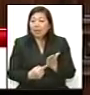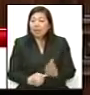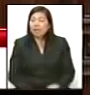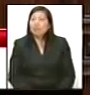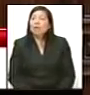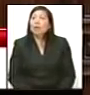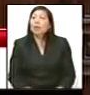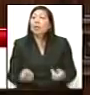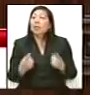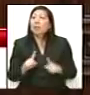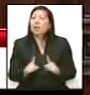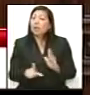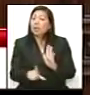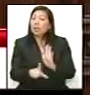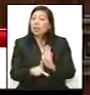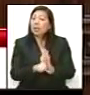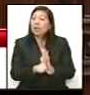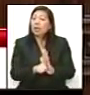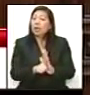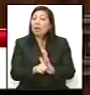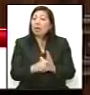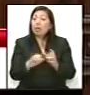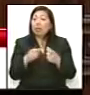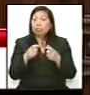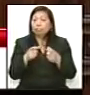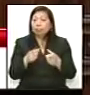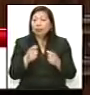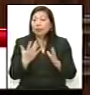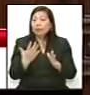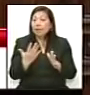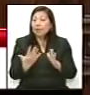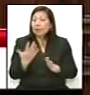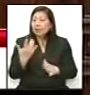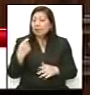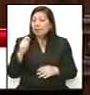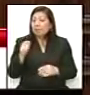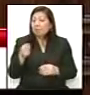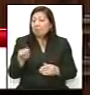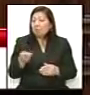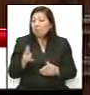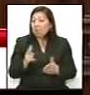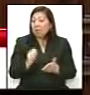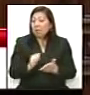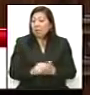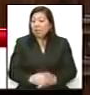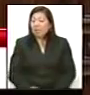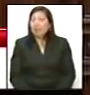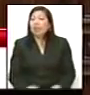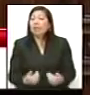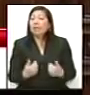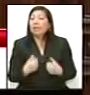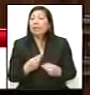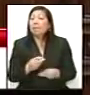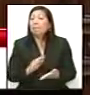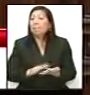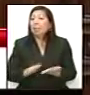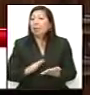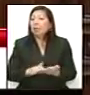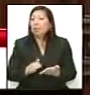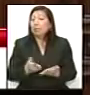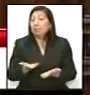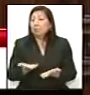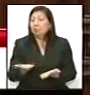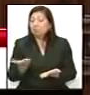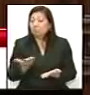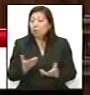Y de acuerdo a las leyes de la Contraloría, pueden irse 10-15% a lo sumo, en cuyo caso tienen que pedir un permiso especial a